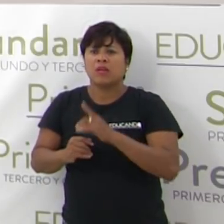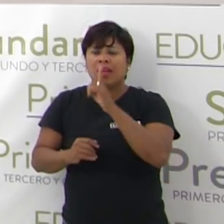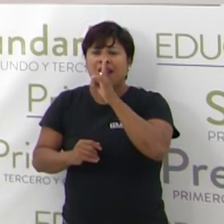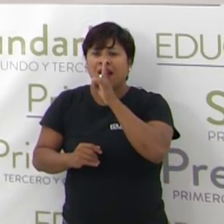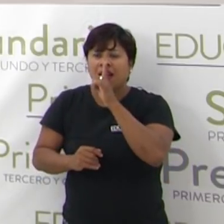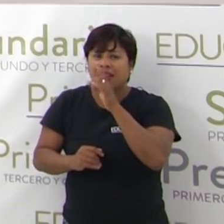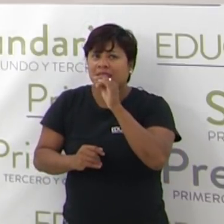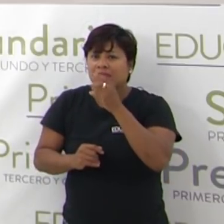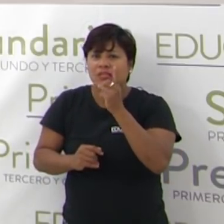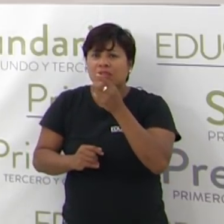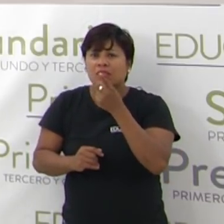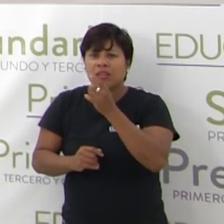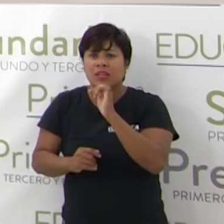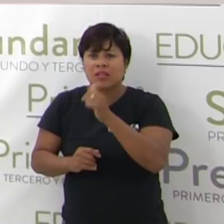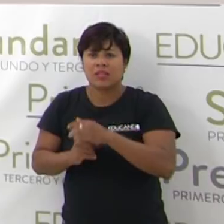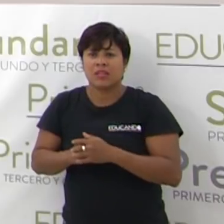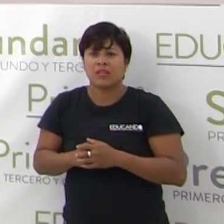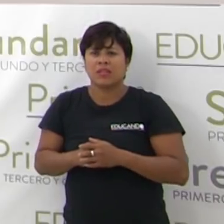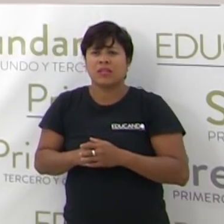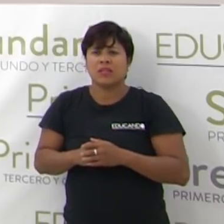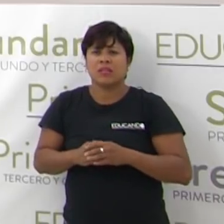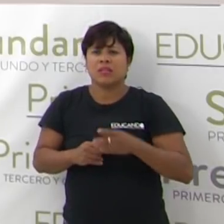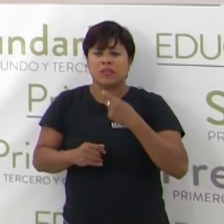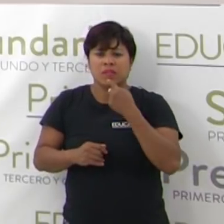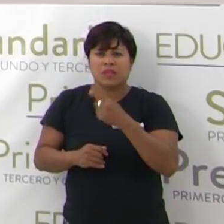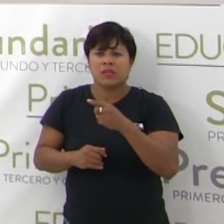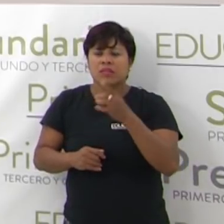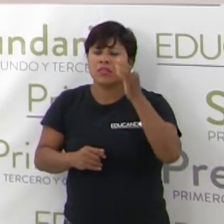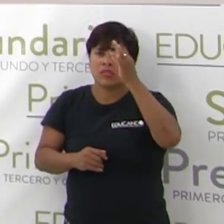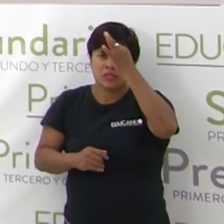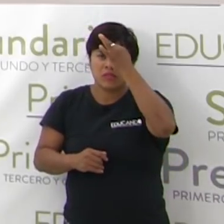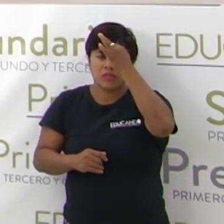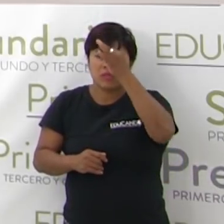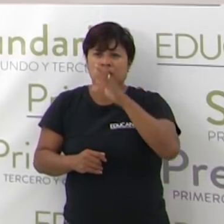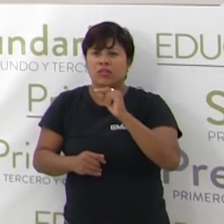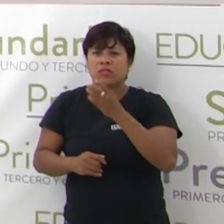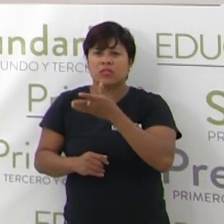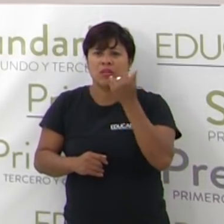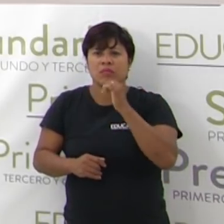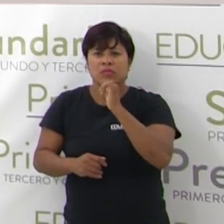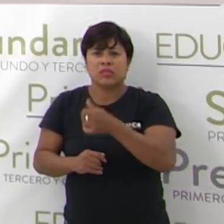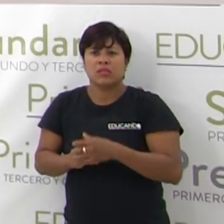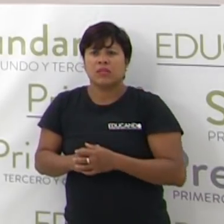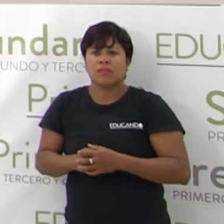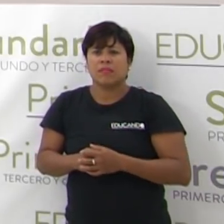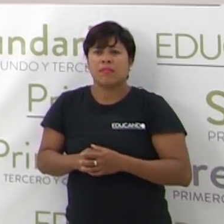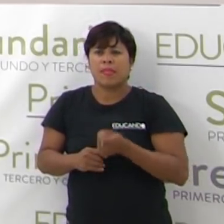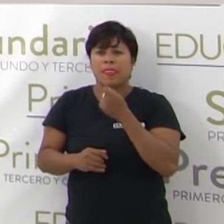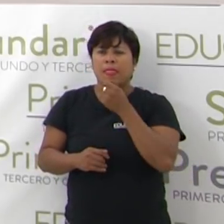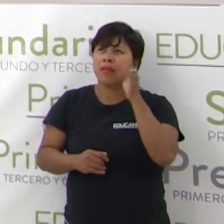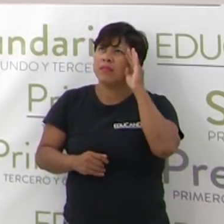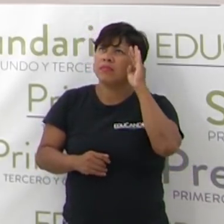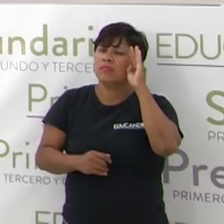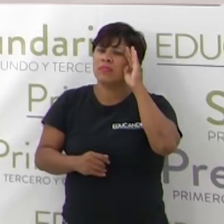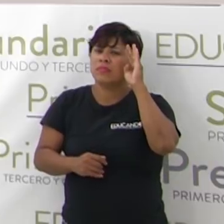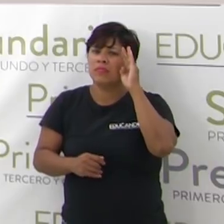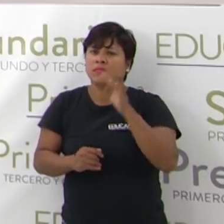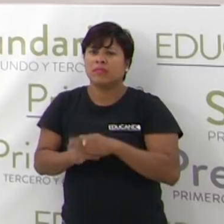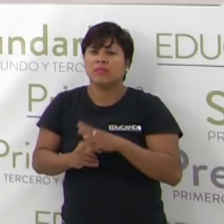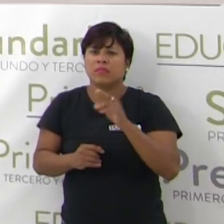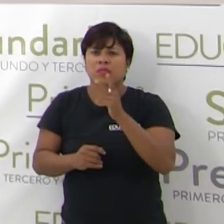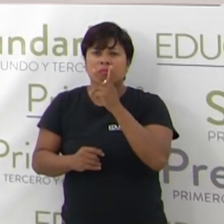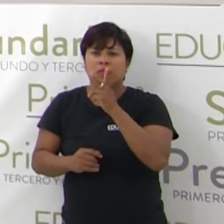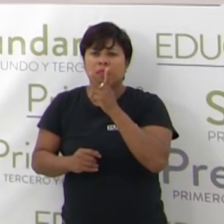Cállate. ¿No ves que van a decir que somos tontos, ineptos e indoctos? Y el niño se quedó, ay, ¿eso qué será? No,